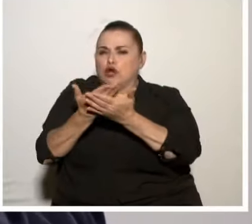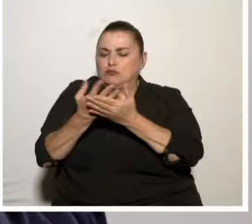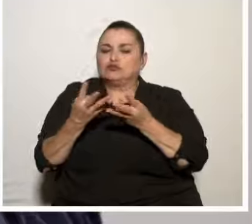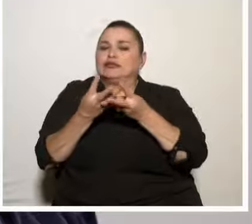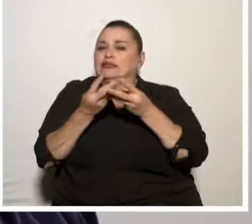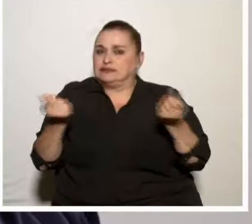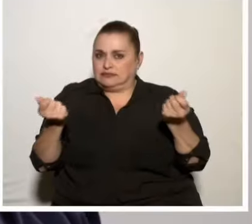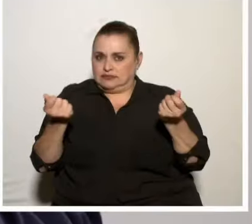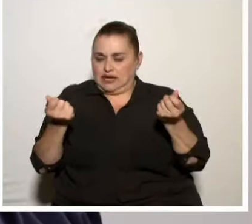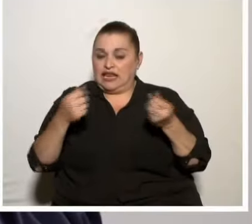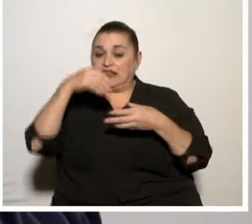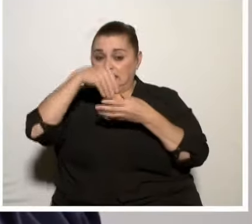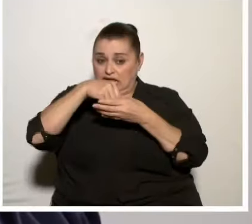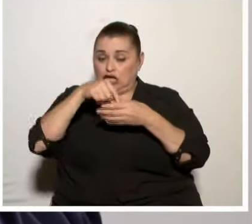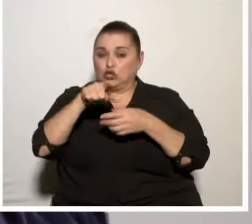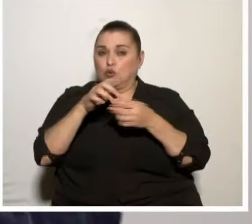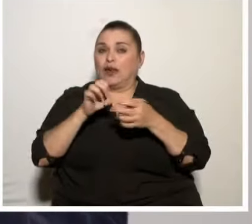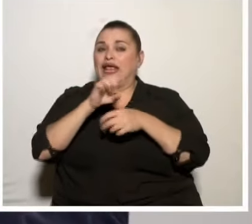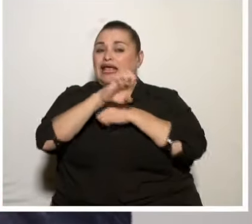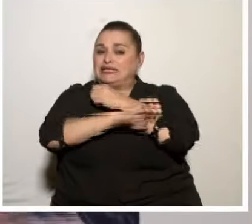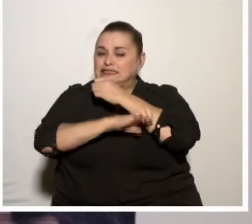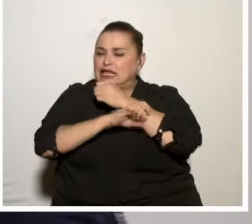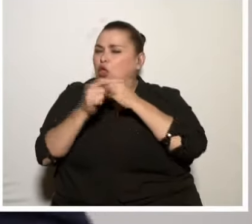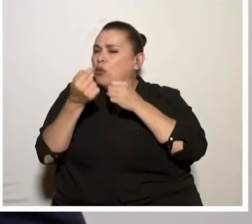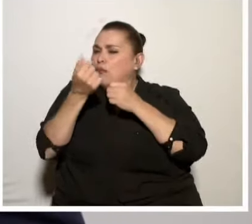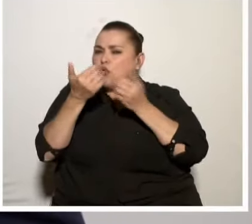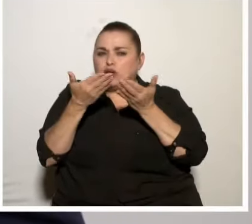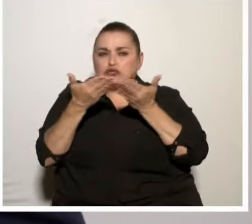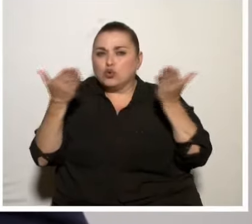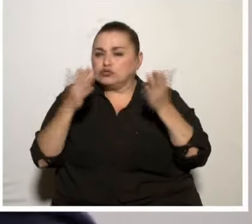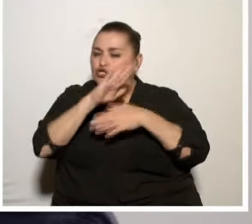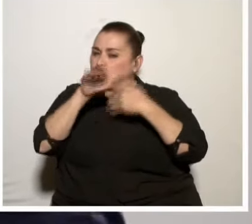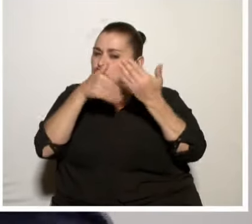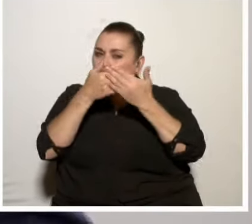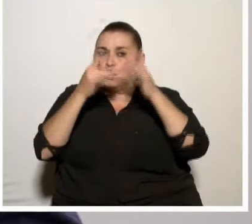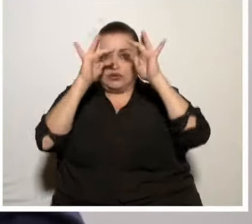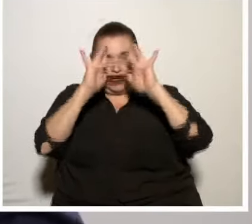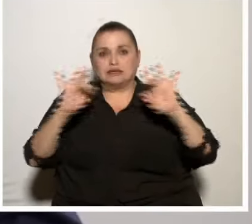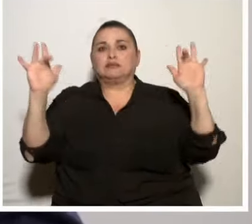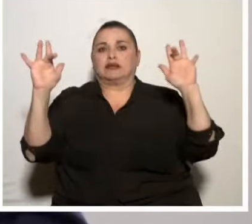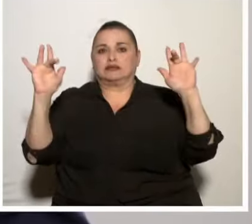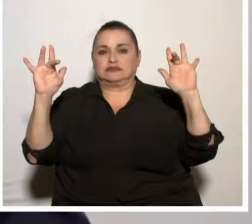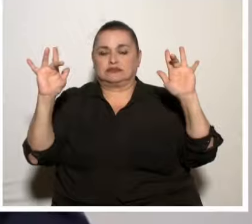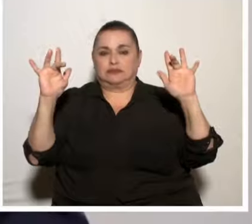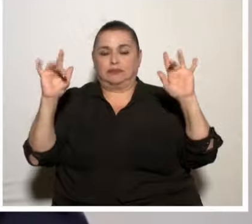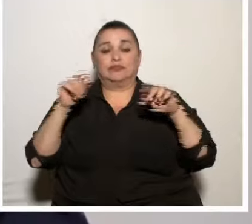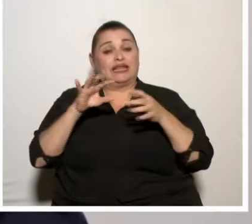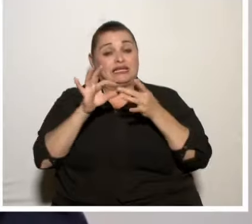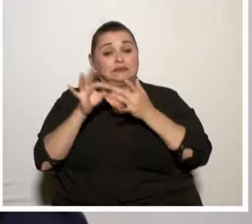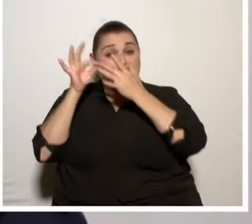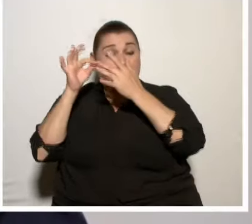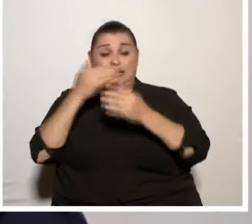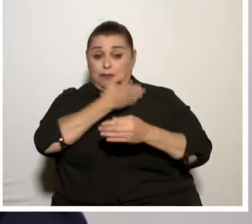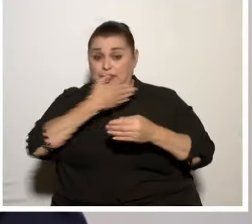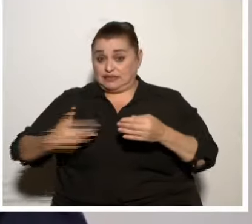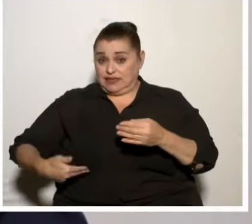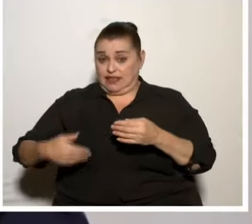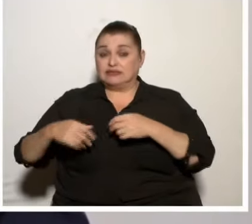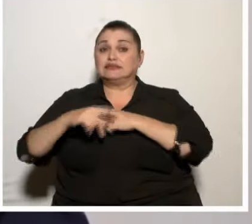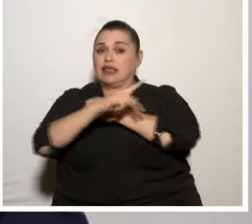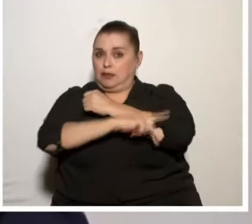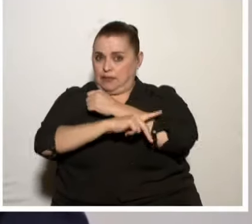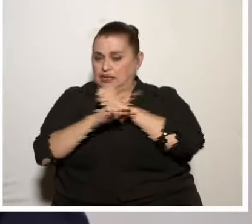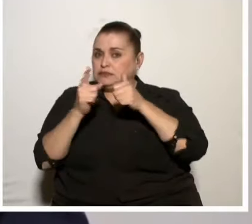retractando al Estado, poniéndolo a hacer bien unas pocas cosas, todo con transparencia. En lo particular, desde la Presidencia de la República, lo